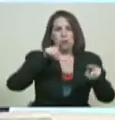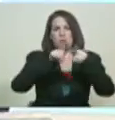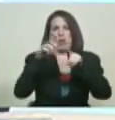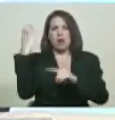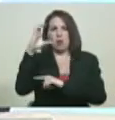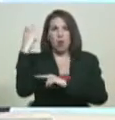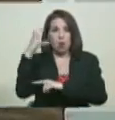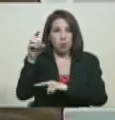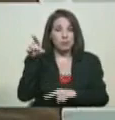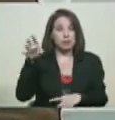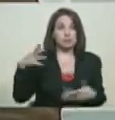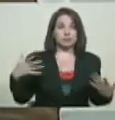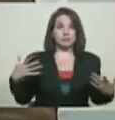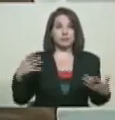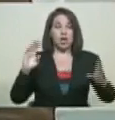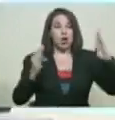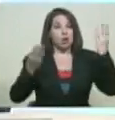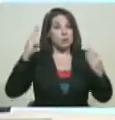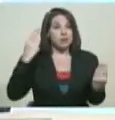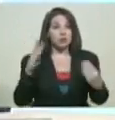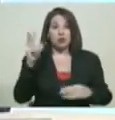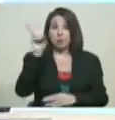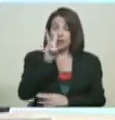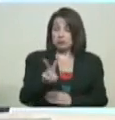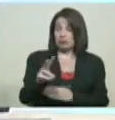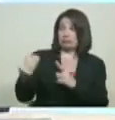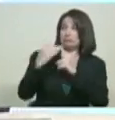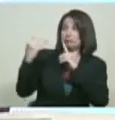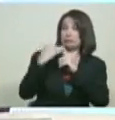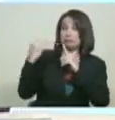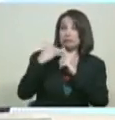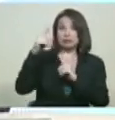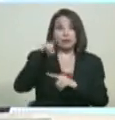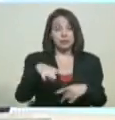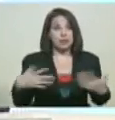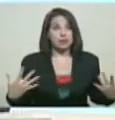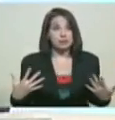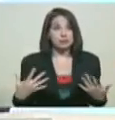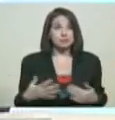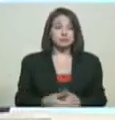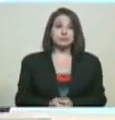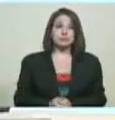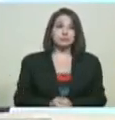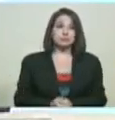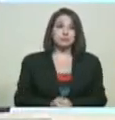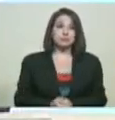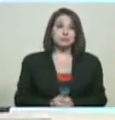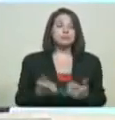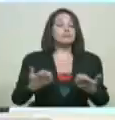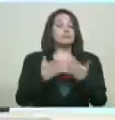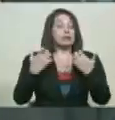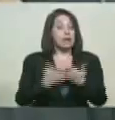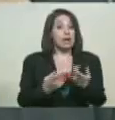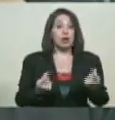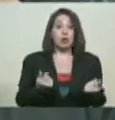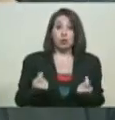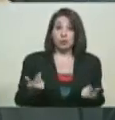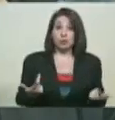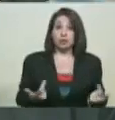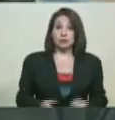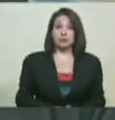y lo hacemos en comparación con nuestra venezuela acosada agredida en guerra económica